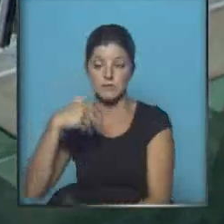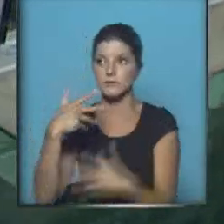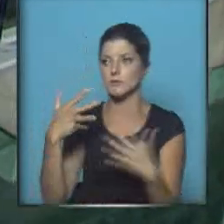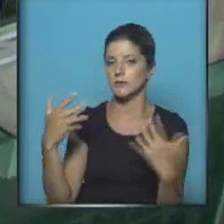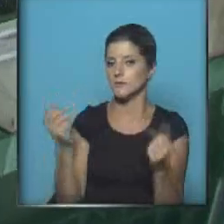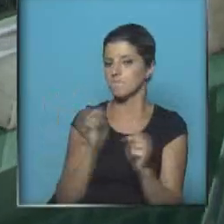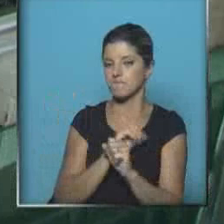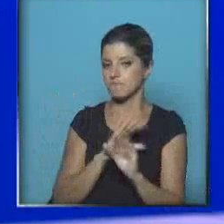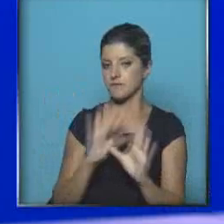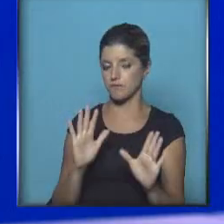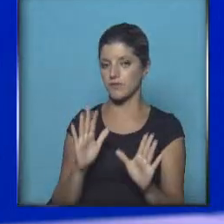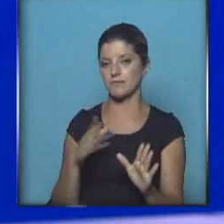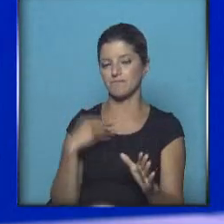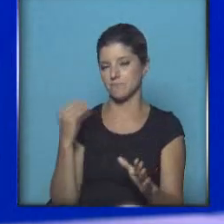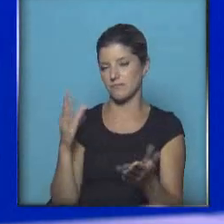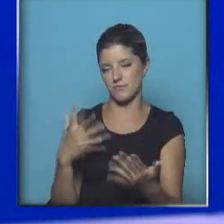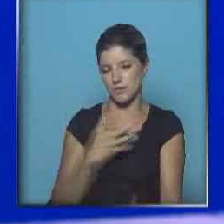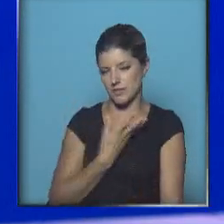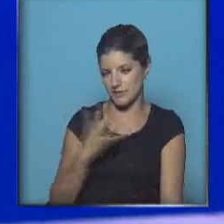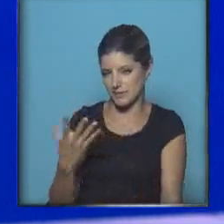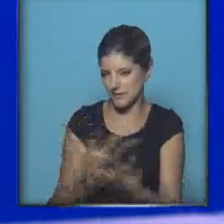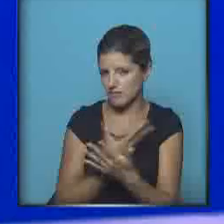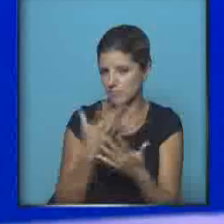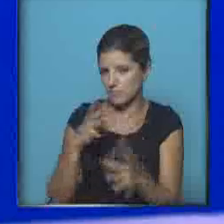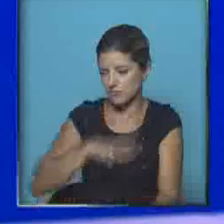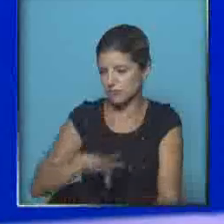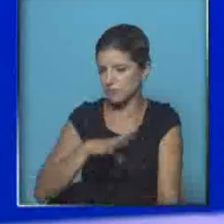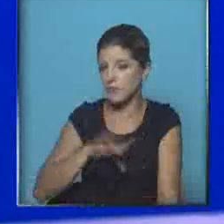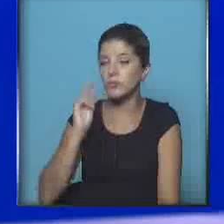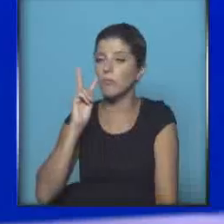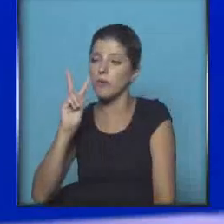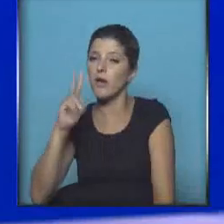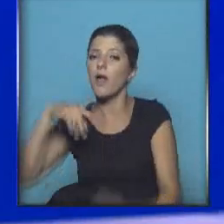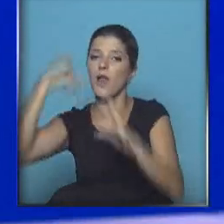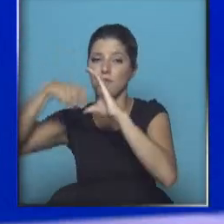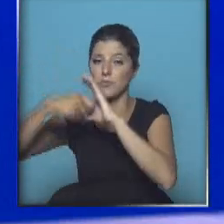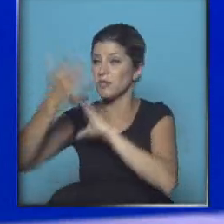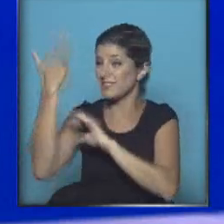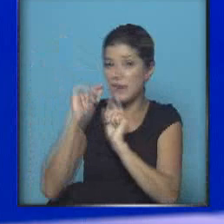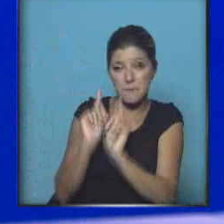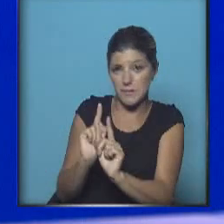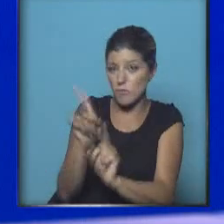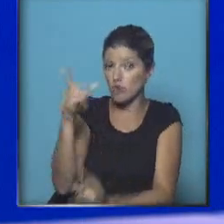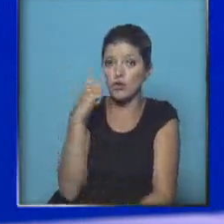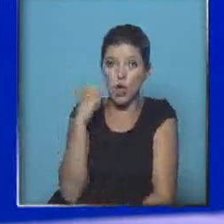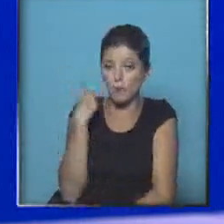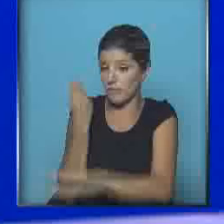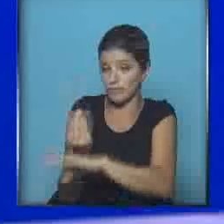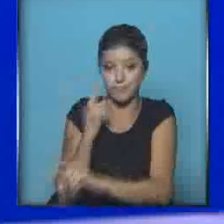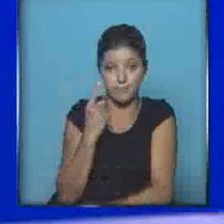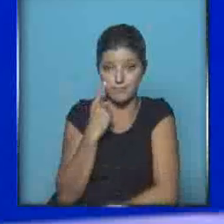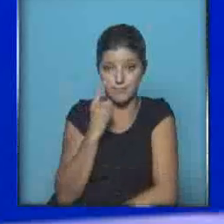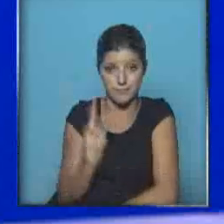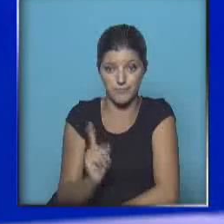muy triste lo que ha sucedido, ver las filmaciones de ayer mismo de este hombre vivo y saber